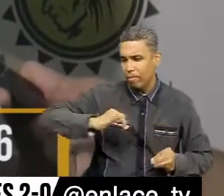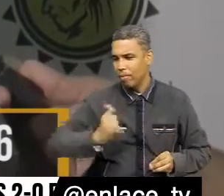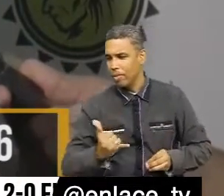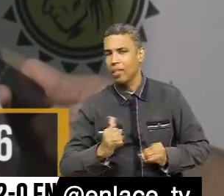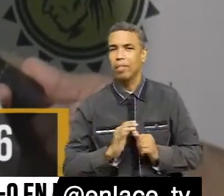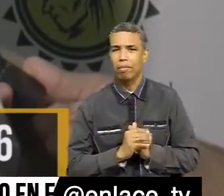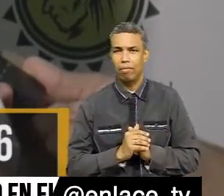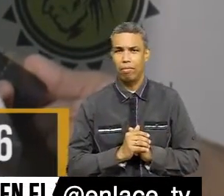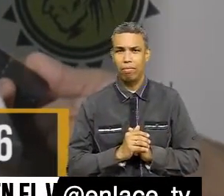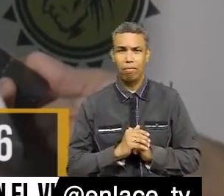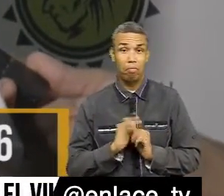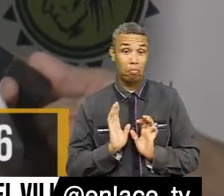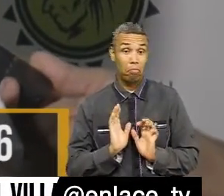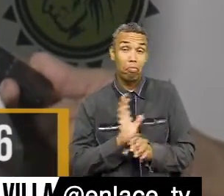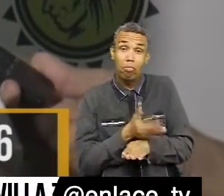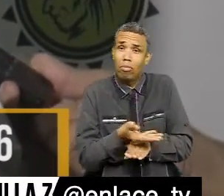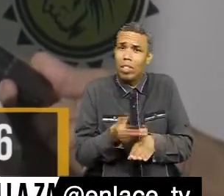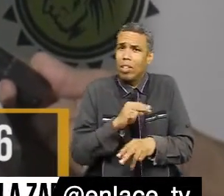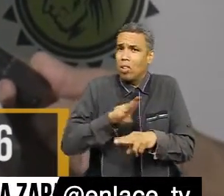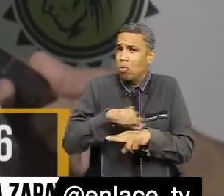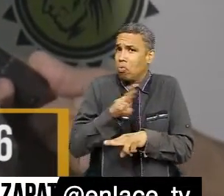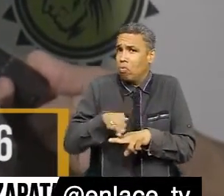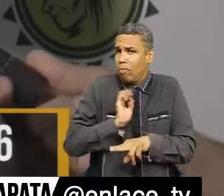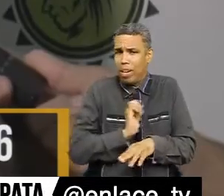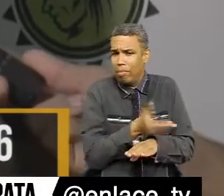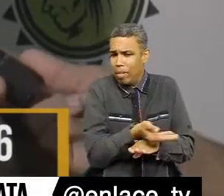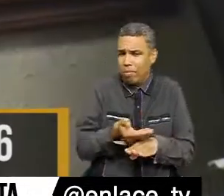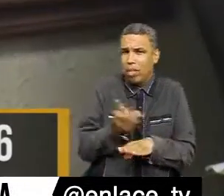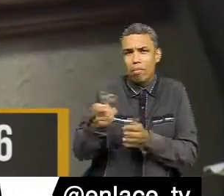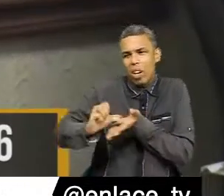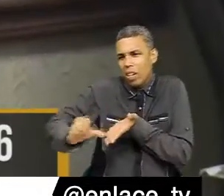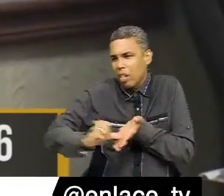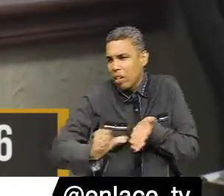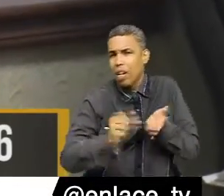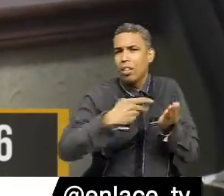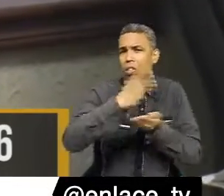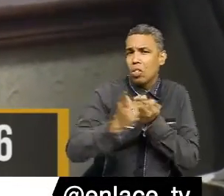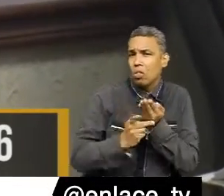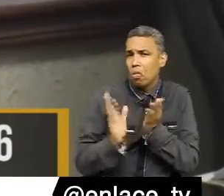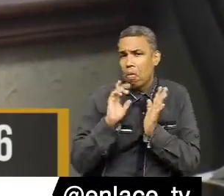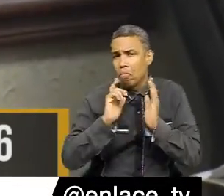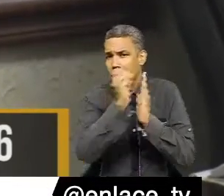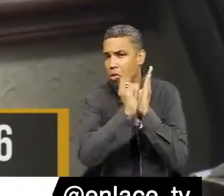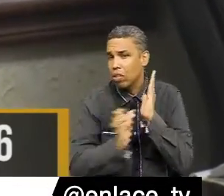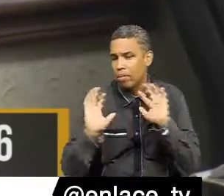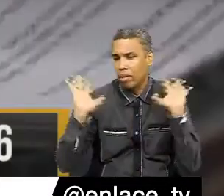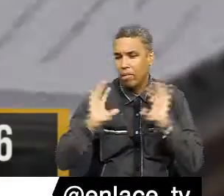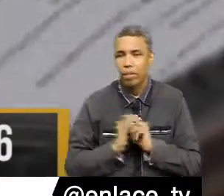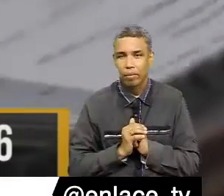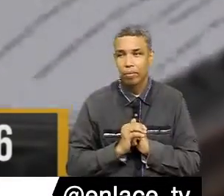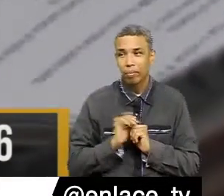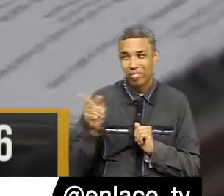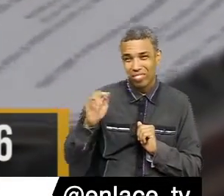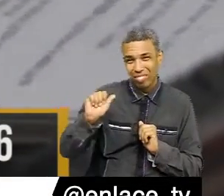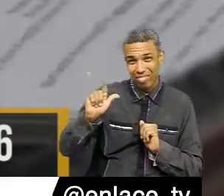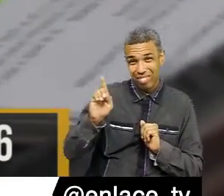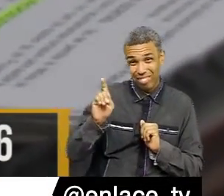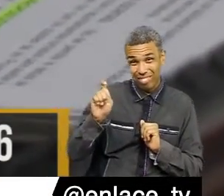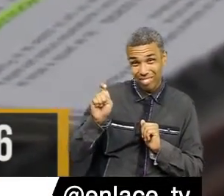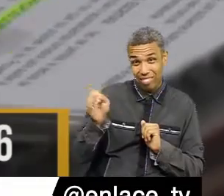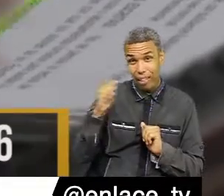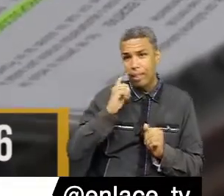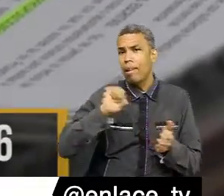están solicitando se adicionen a la presente vigencia presupuestaria. Según el concejal Arques, la firma del acta quedó planteada para